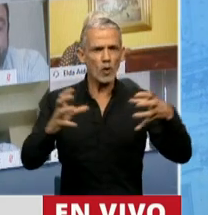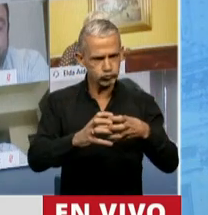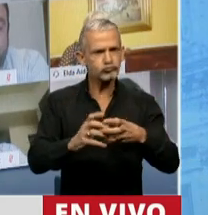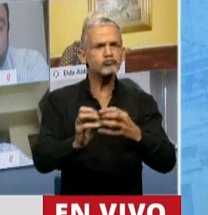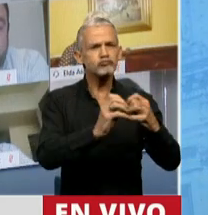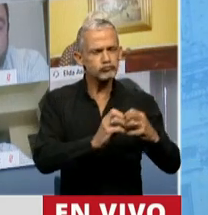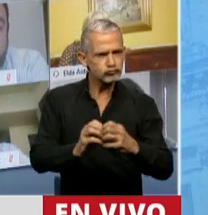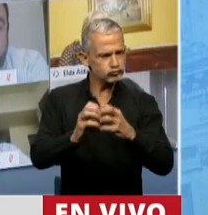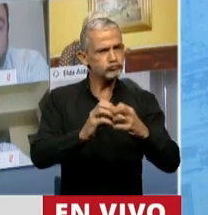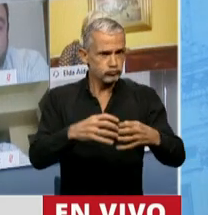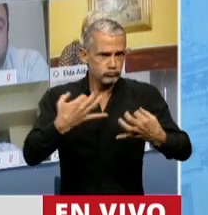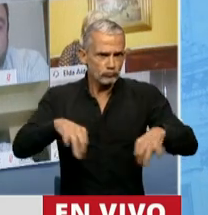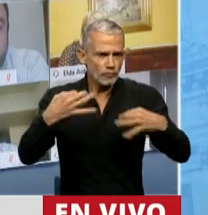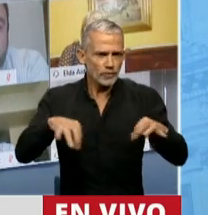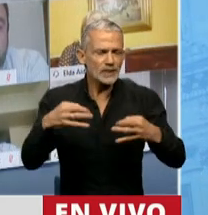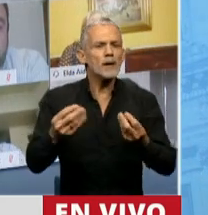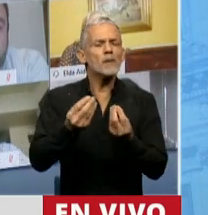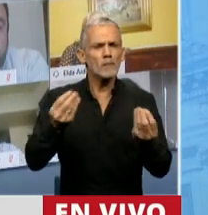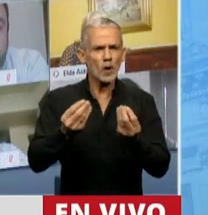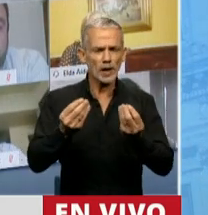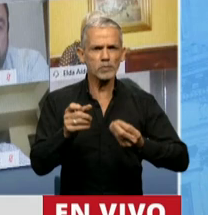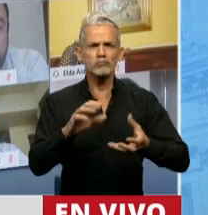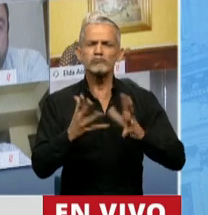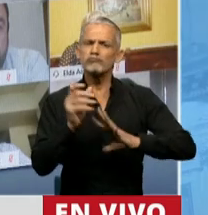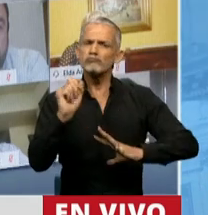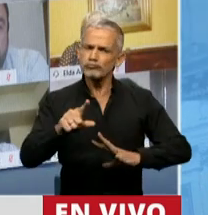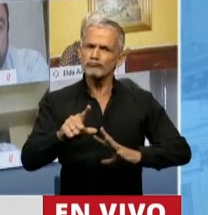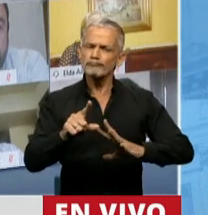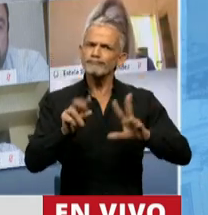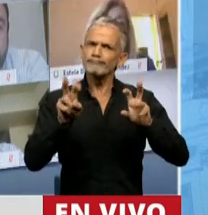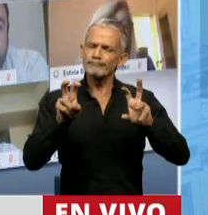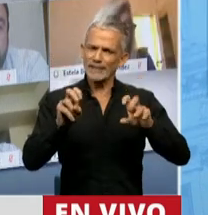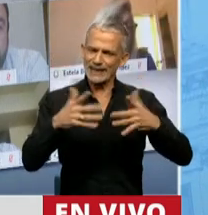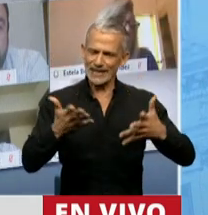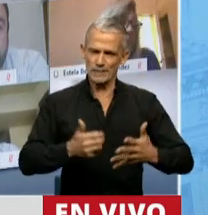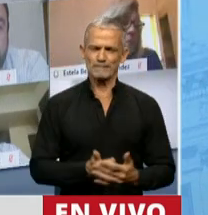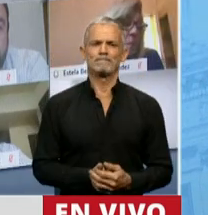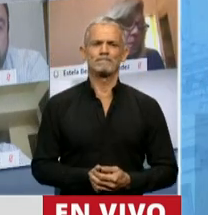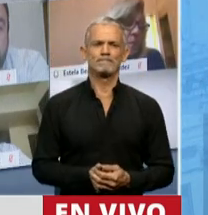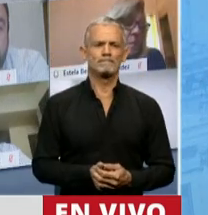tal cual corresponde por la característica del tema en cuestión.